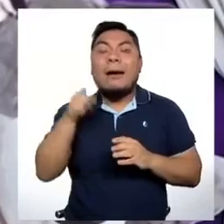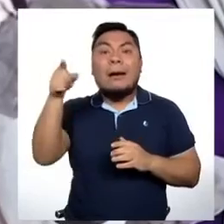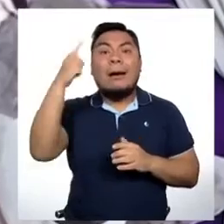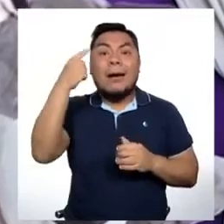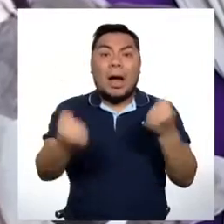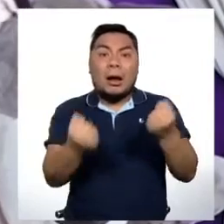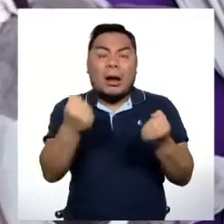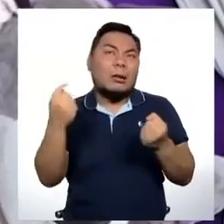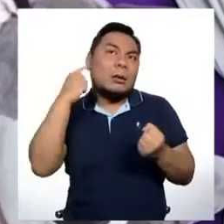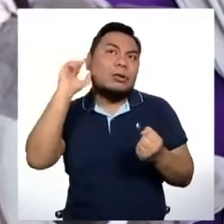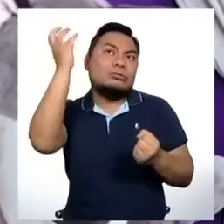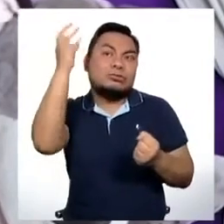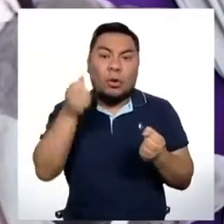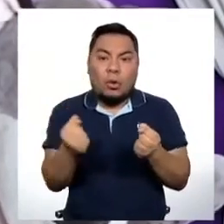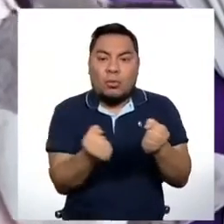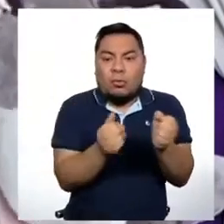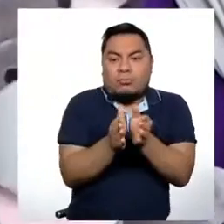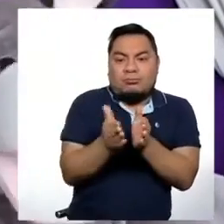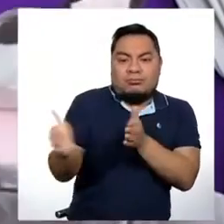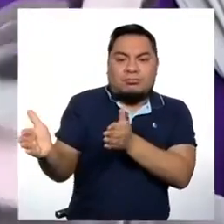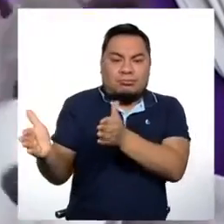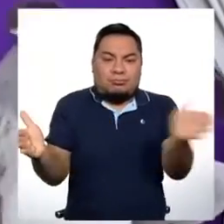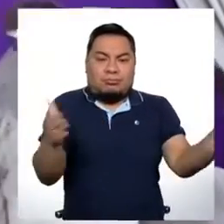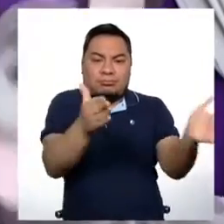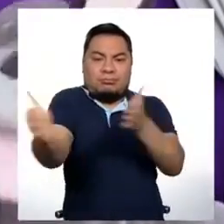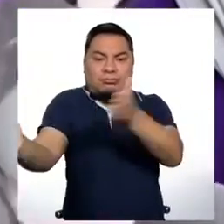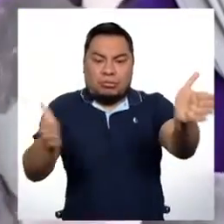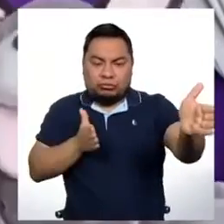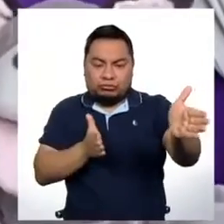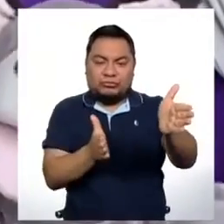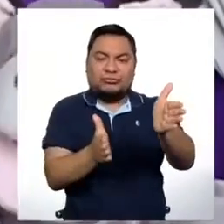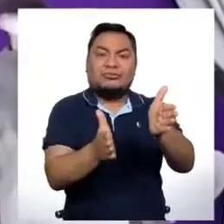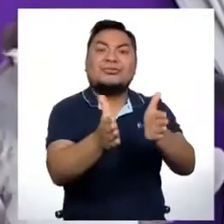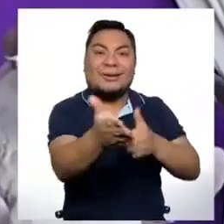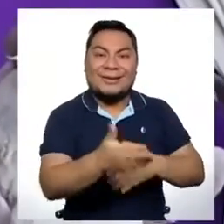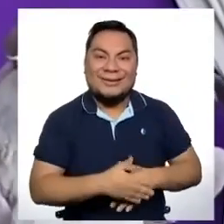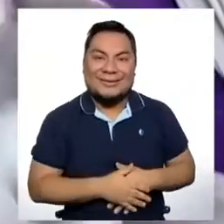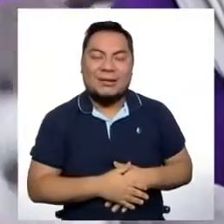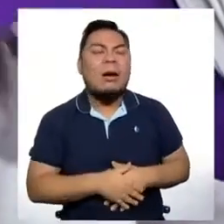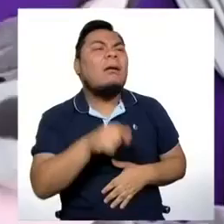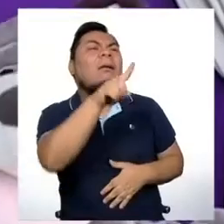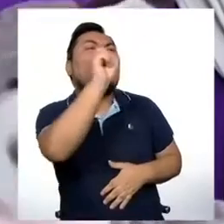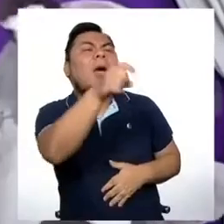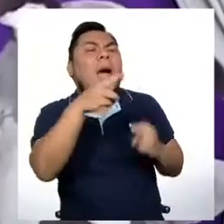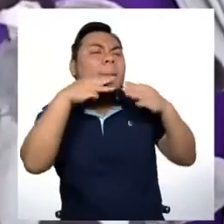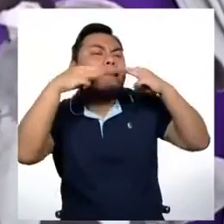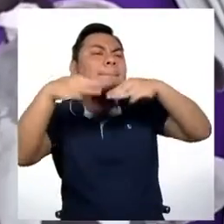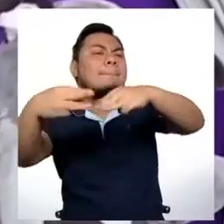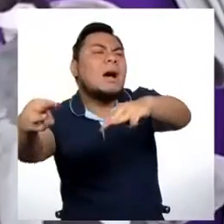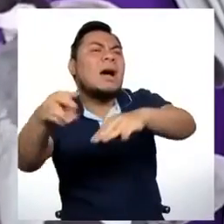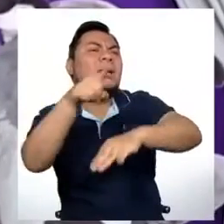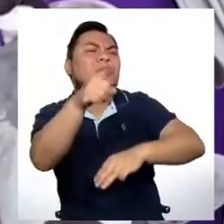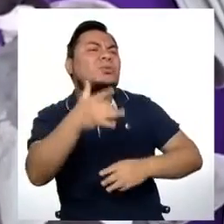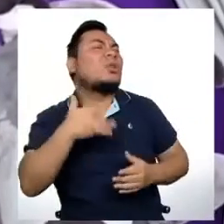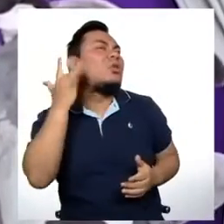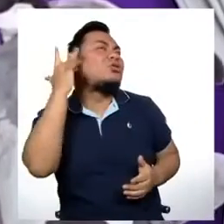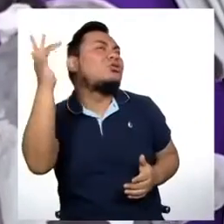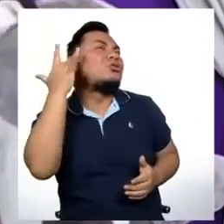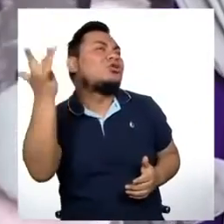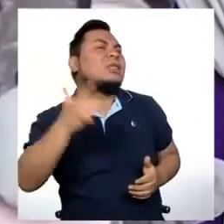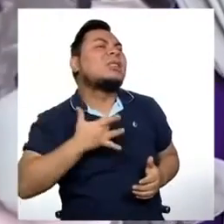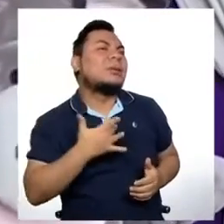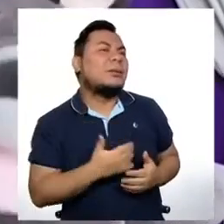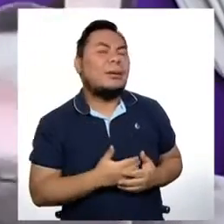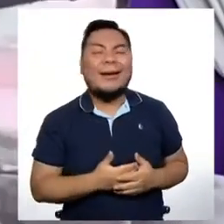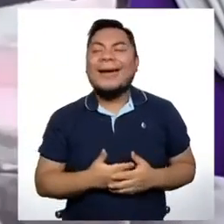abrir paso para que pase esa ambulancia. Cuando escuchas el sonido del mar, ¿qué sientes? Ay, me